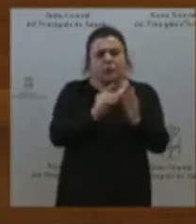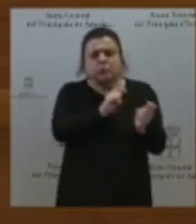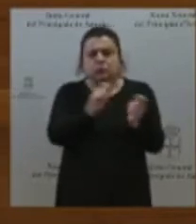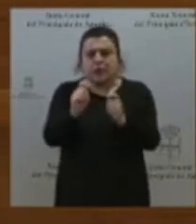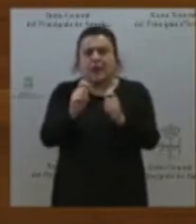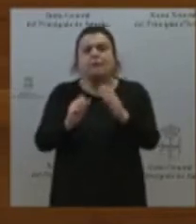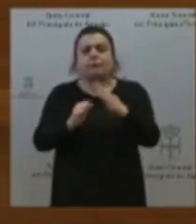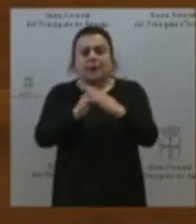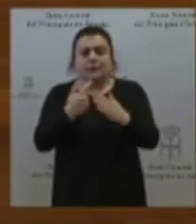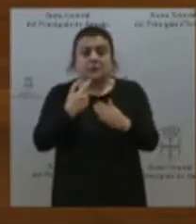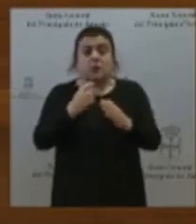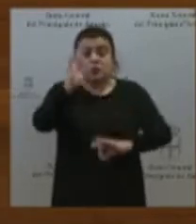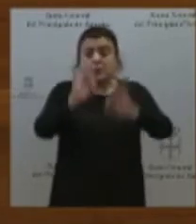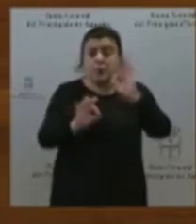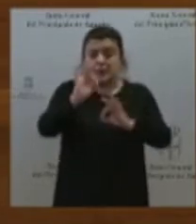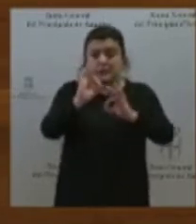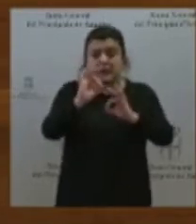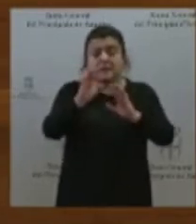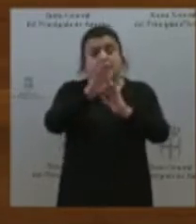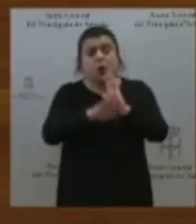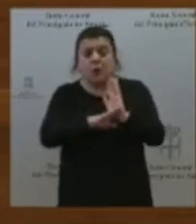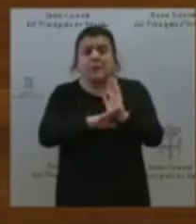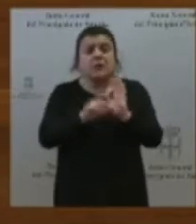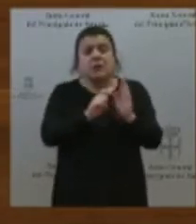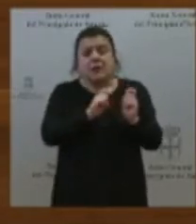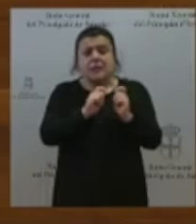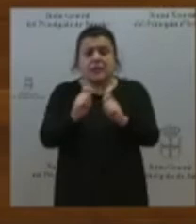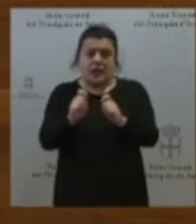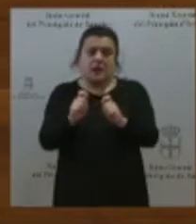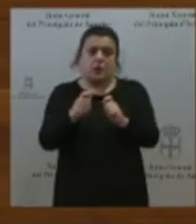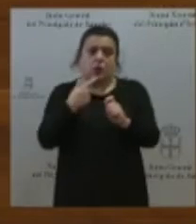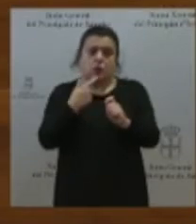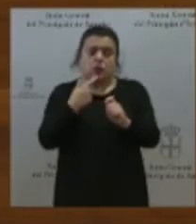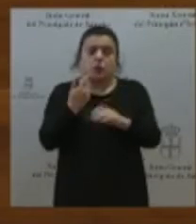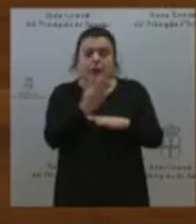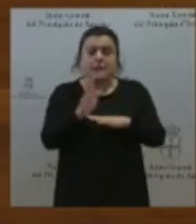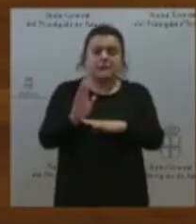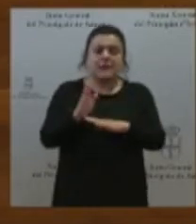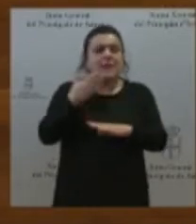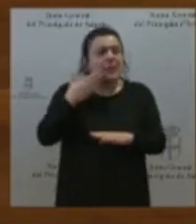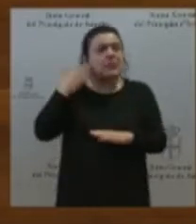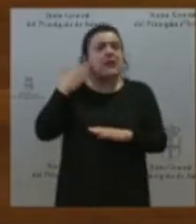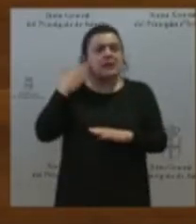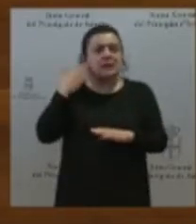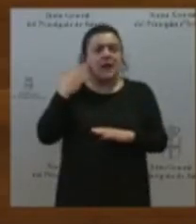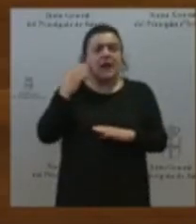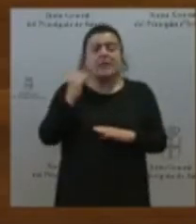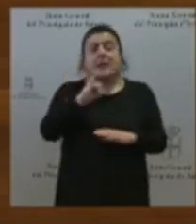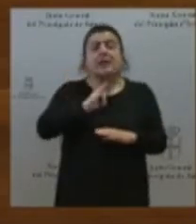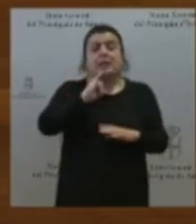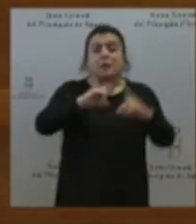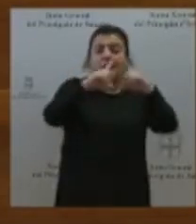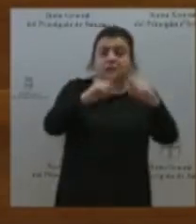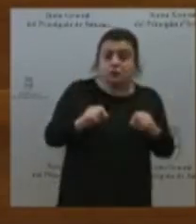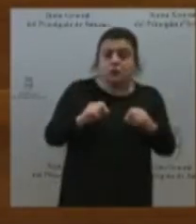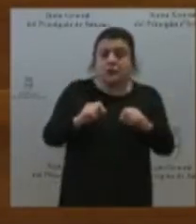medidas necesarias que avalen una presencia digna del asturiano y del gallego asturiano en la programación. También solicitamos que